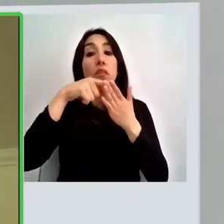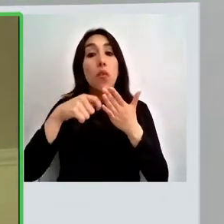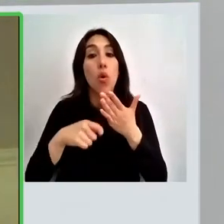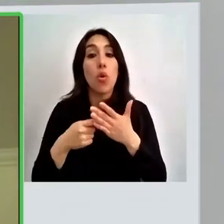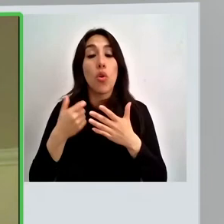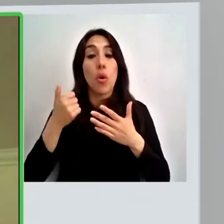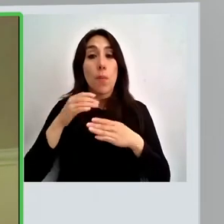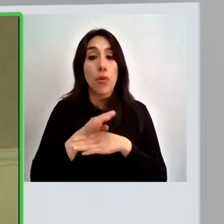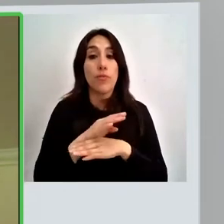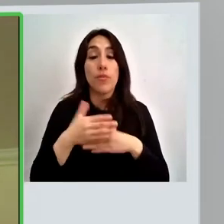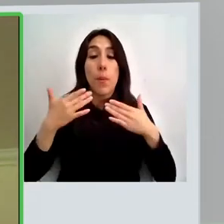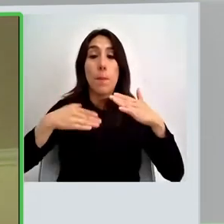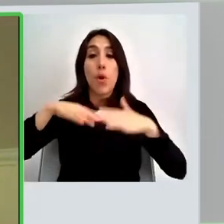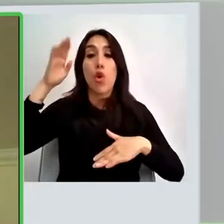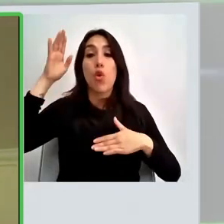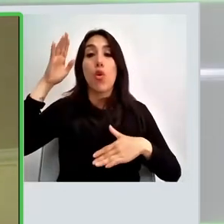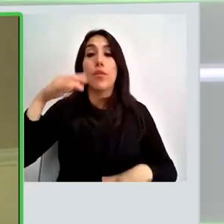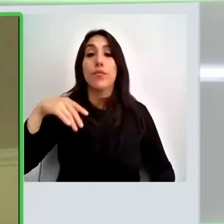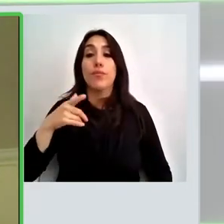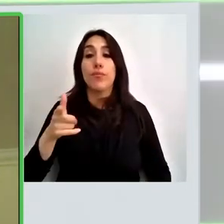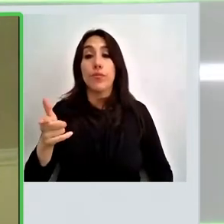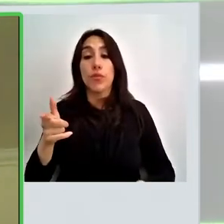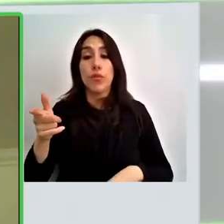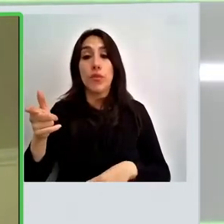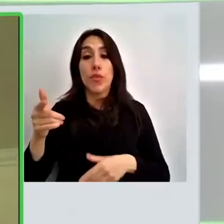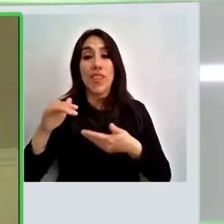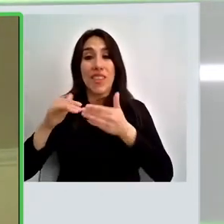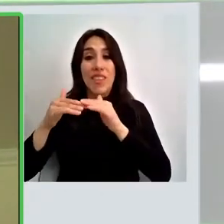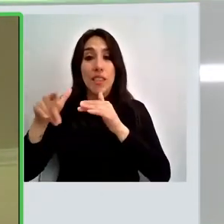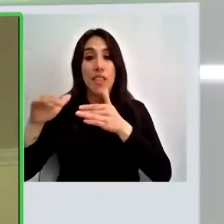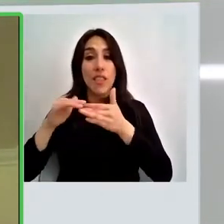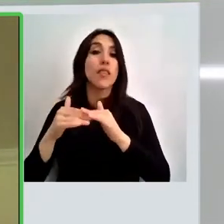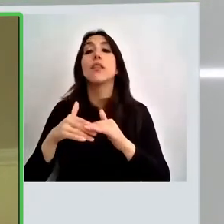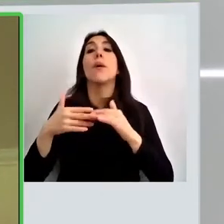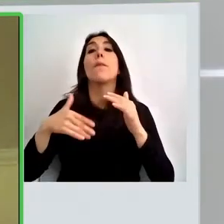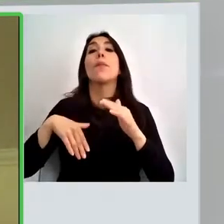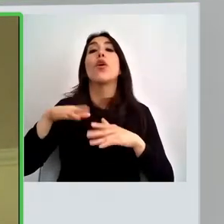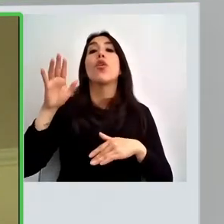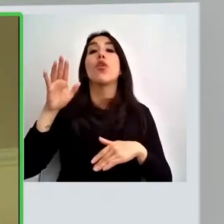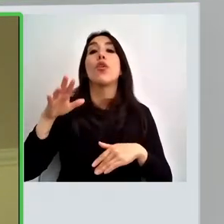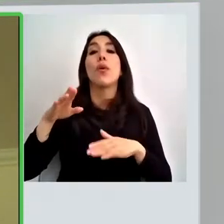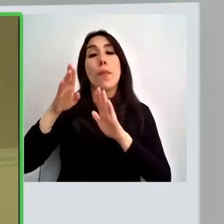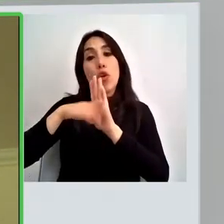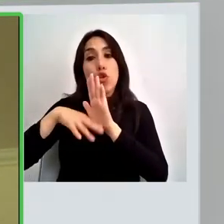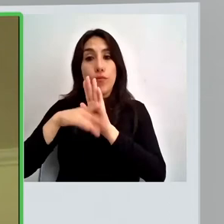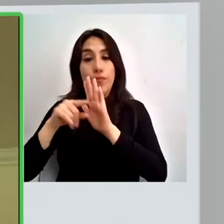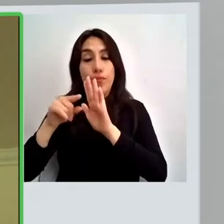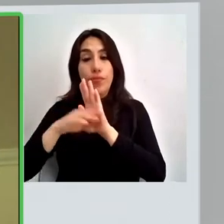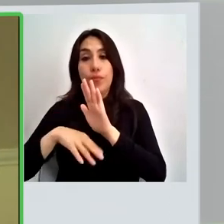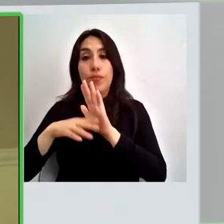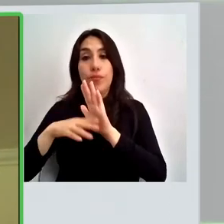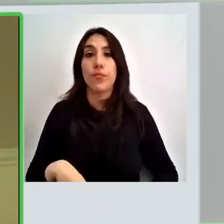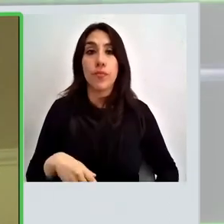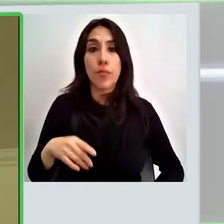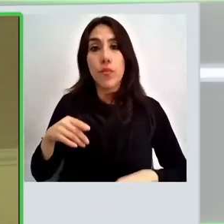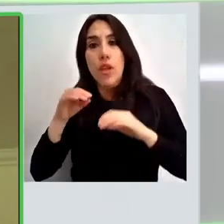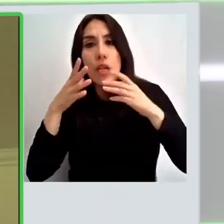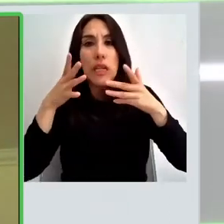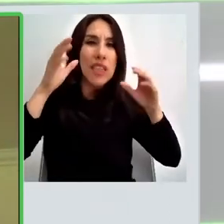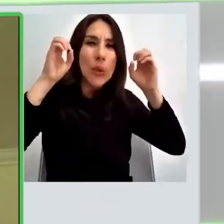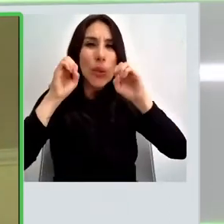esa sucursal era la que tenía menos errores que cometían tenían menos horas de capacitación